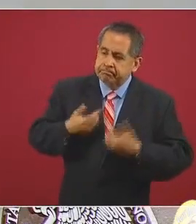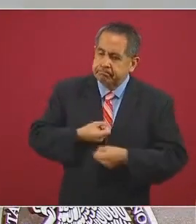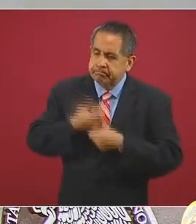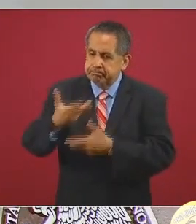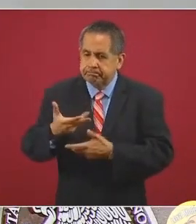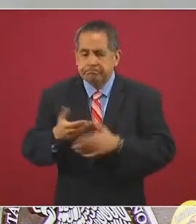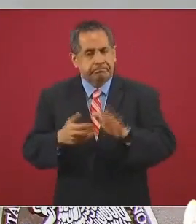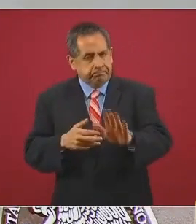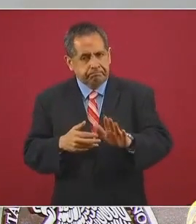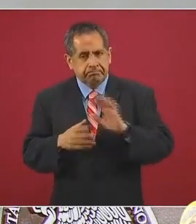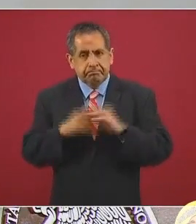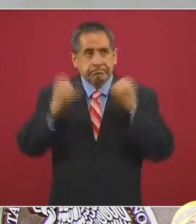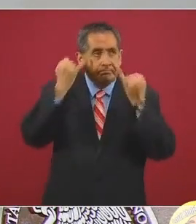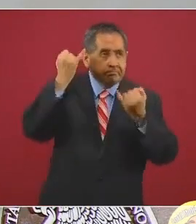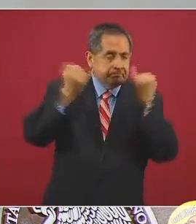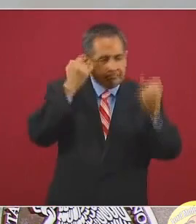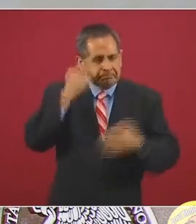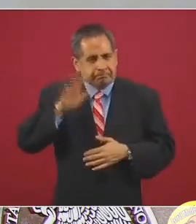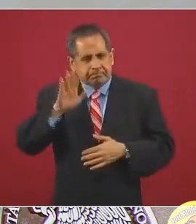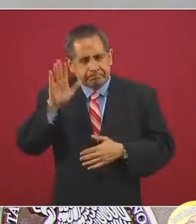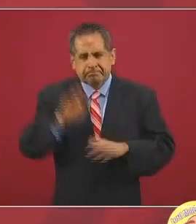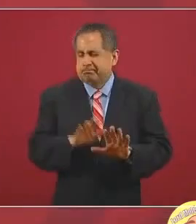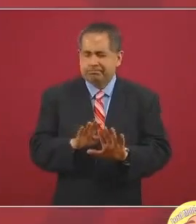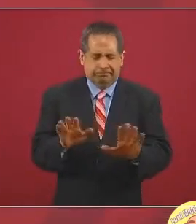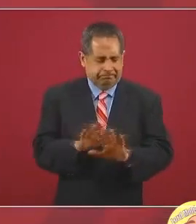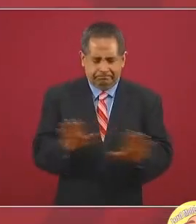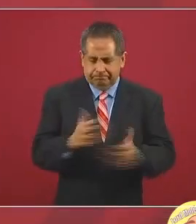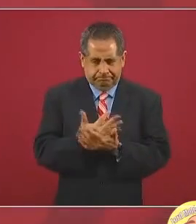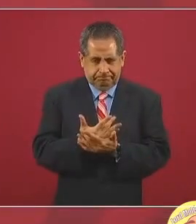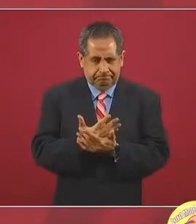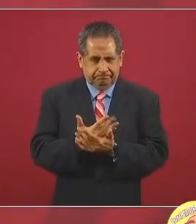vísperas, no especular. Si se tiene